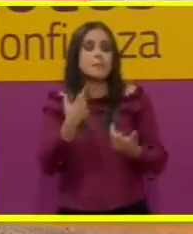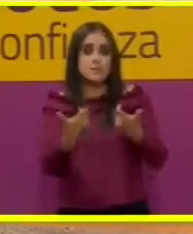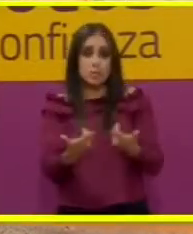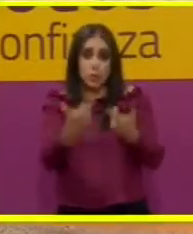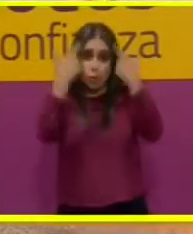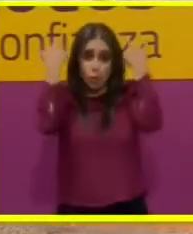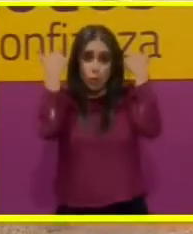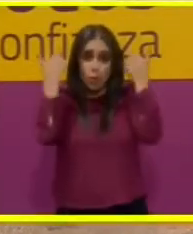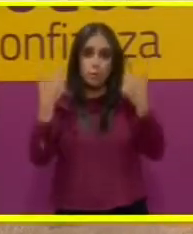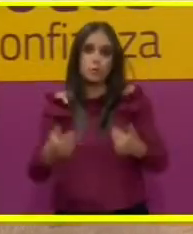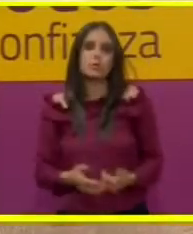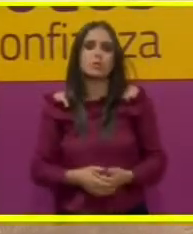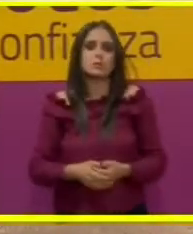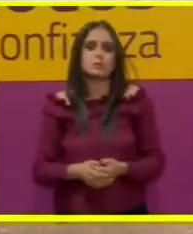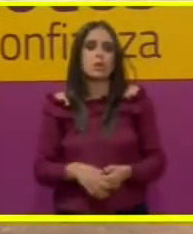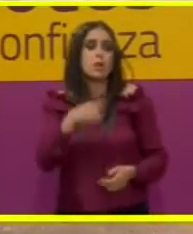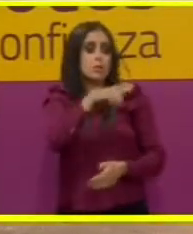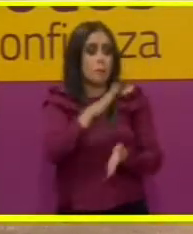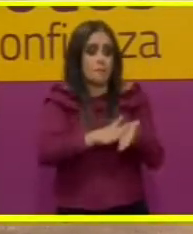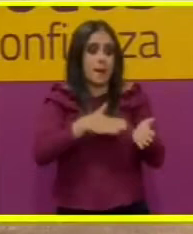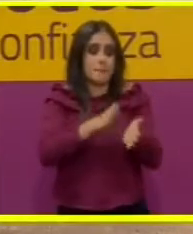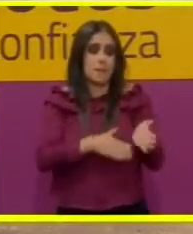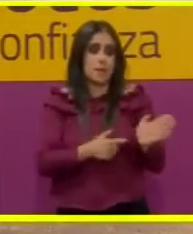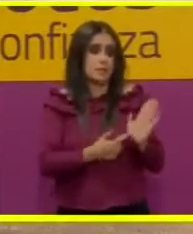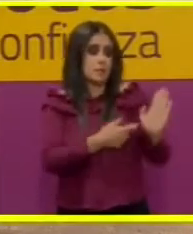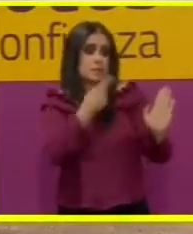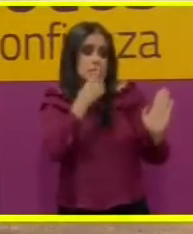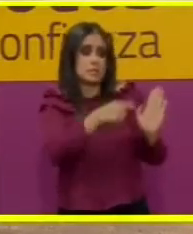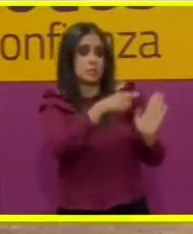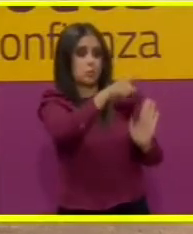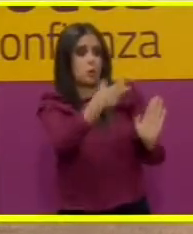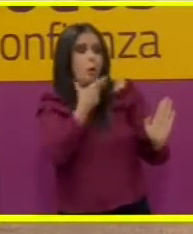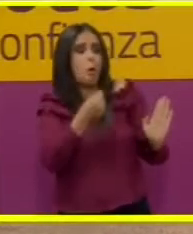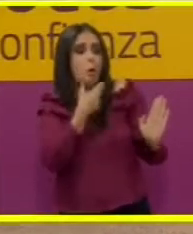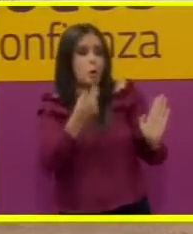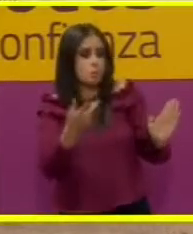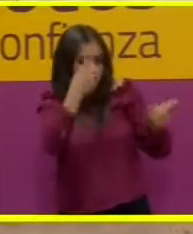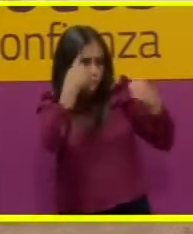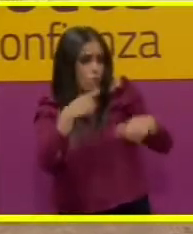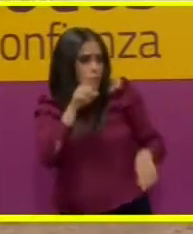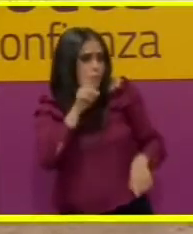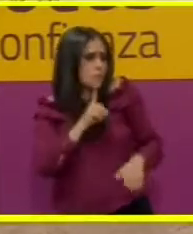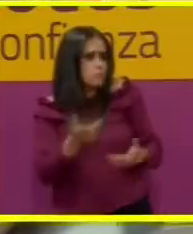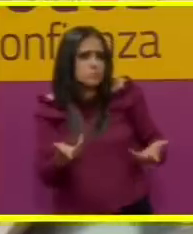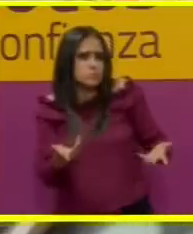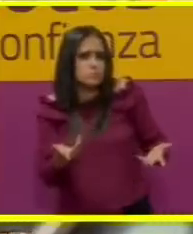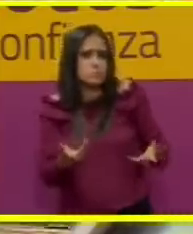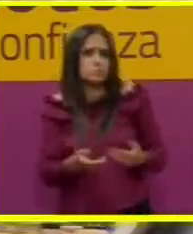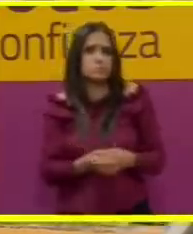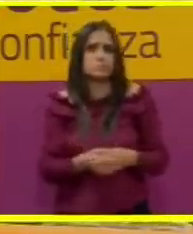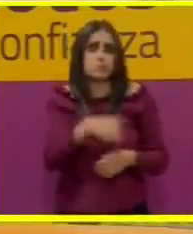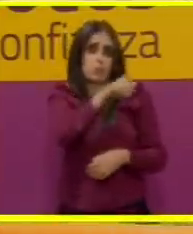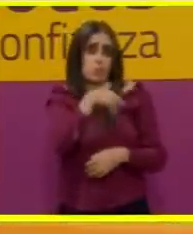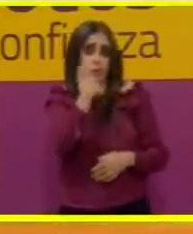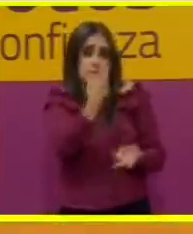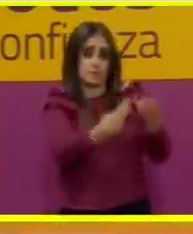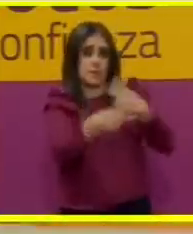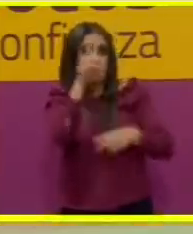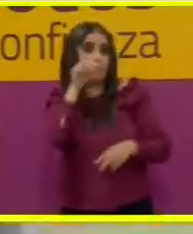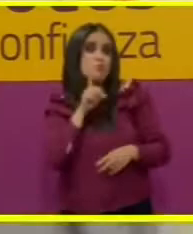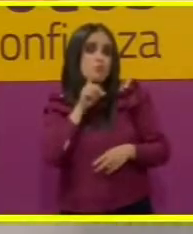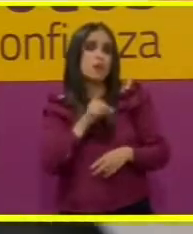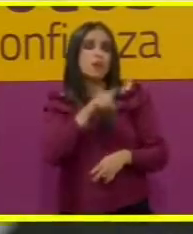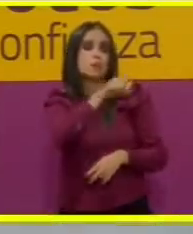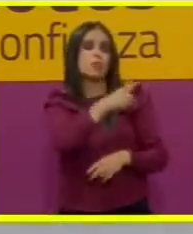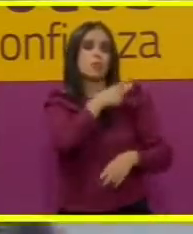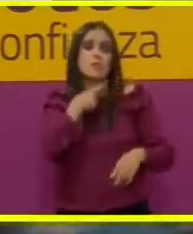cabello. Es que tus papeles dicen que eres hombre. Entonces, si quieres venir como mujer, tienes que